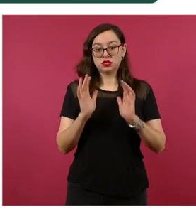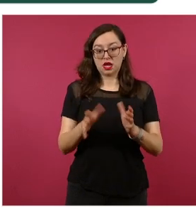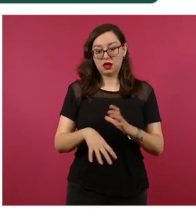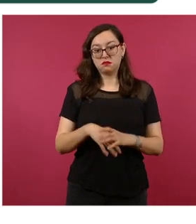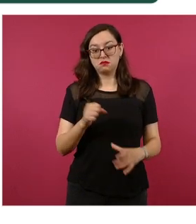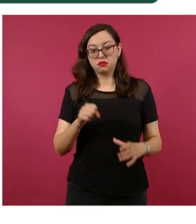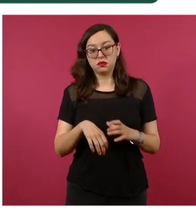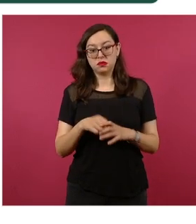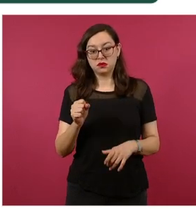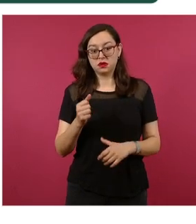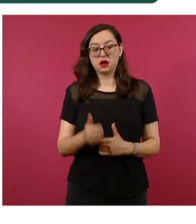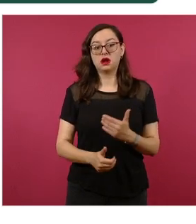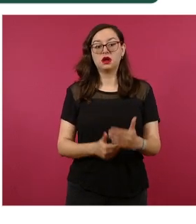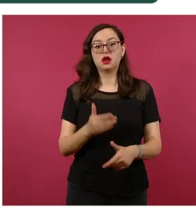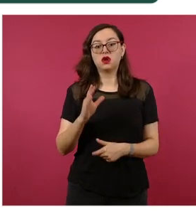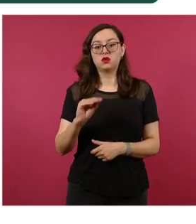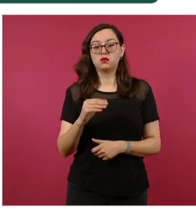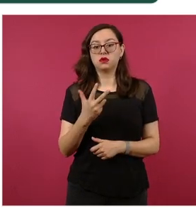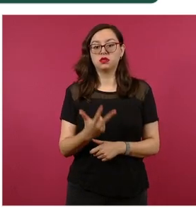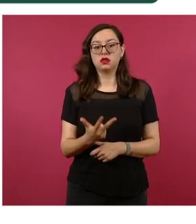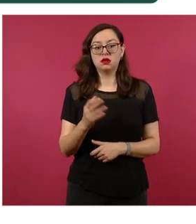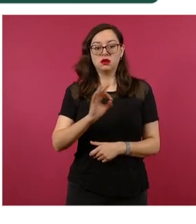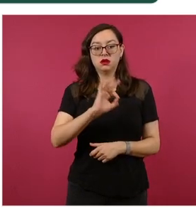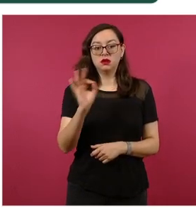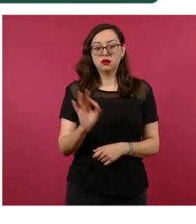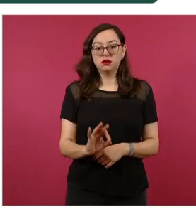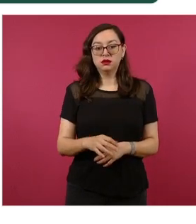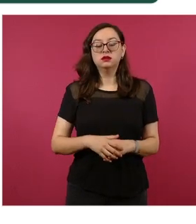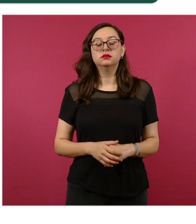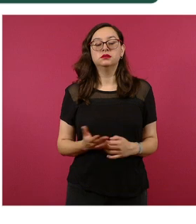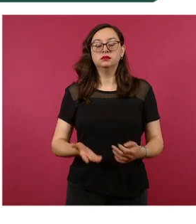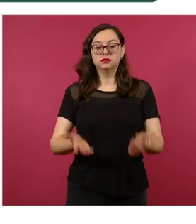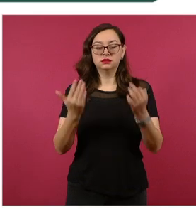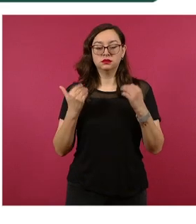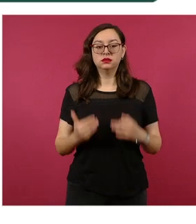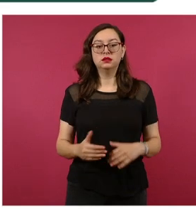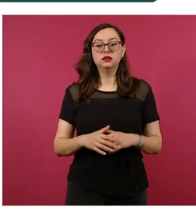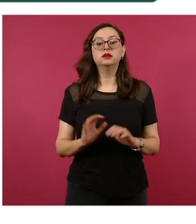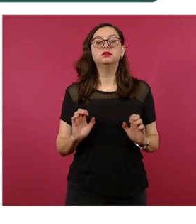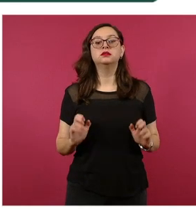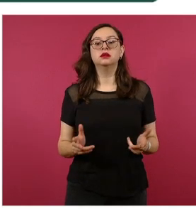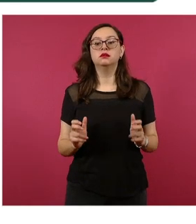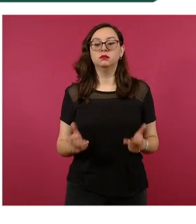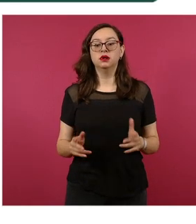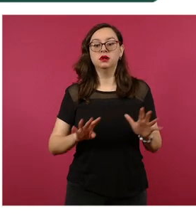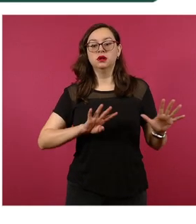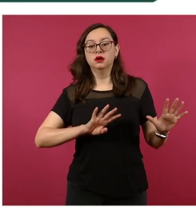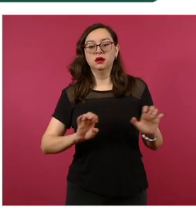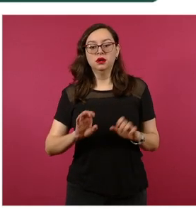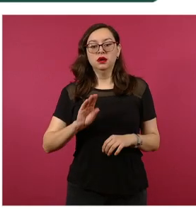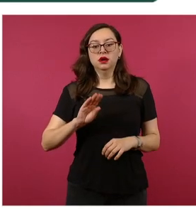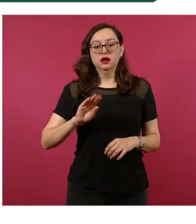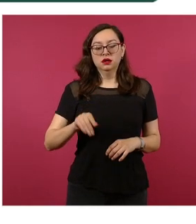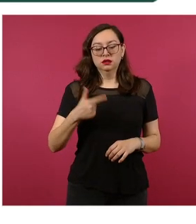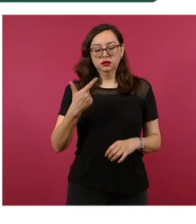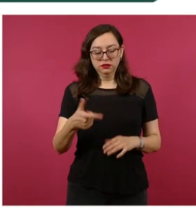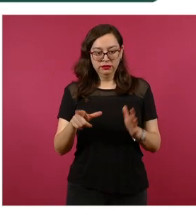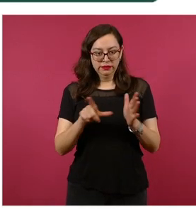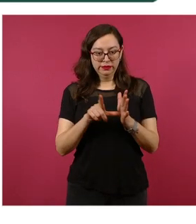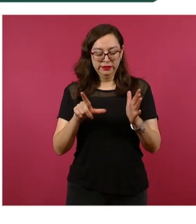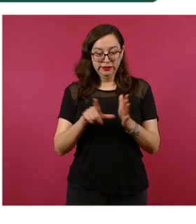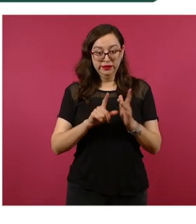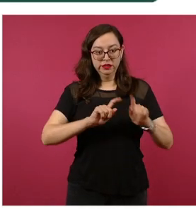un 98% de avance en la entrega de tarjetas. La siguiente, por favor, es Chiapas, 997 tarjetas han sido